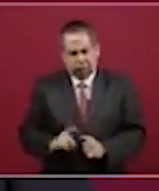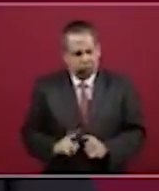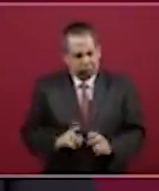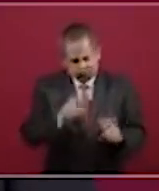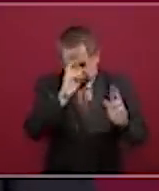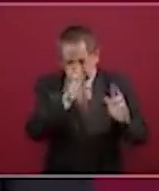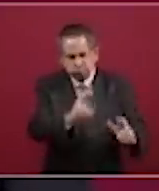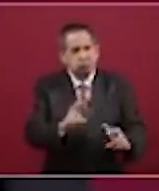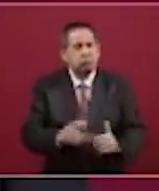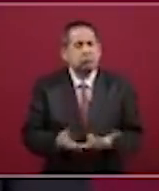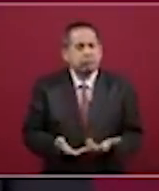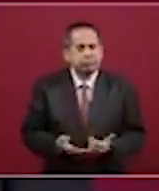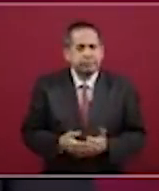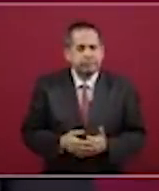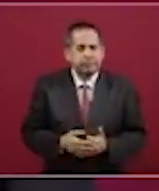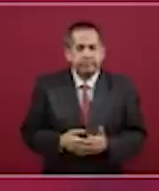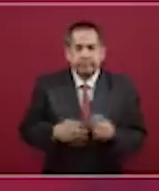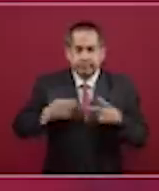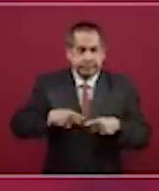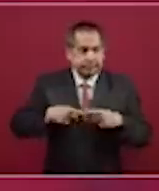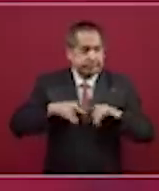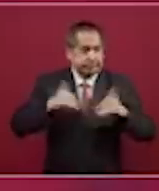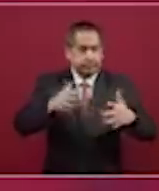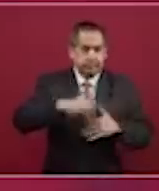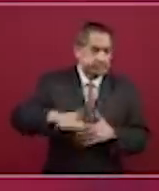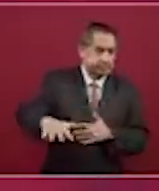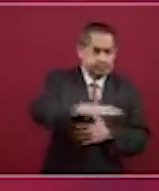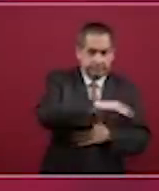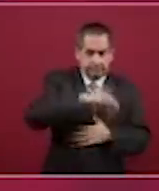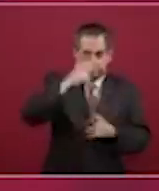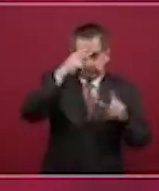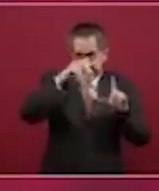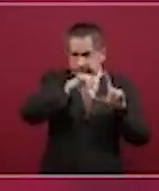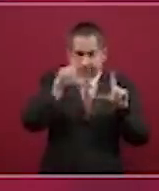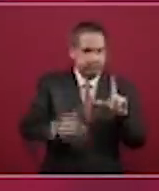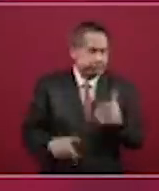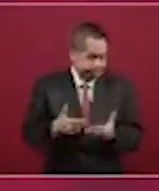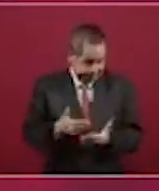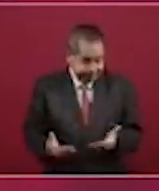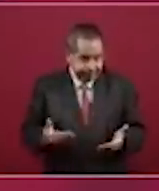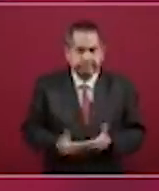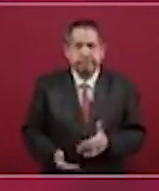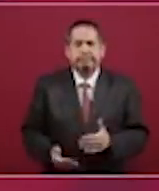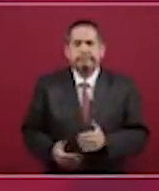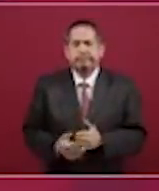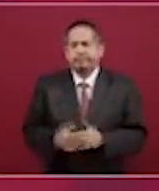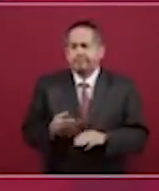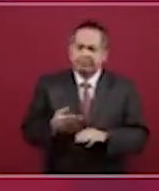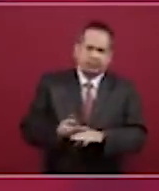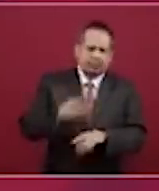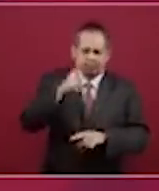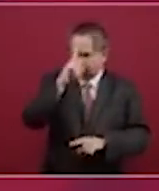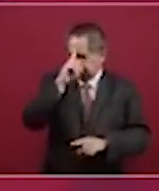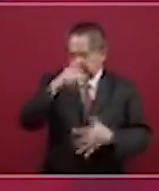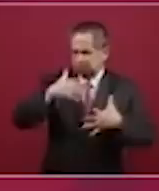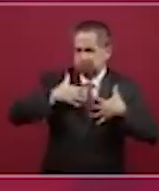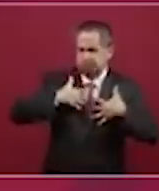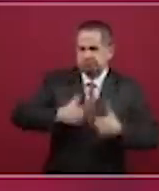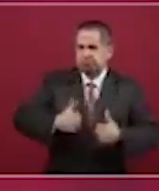El ciudadano en México, en los tiempos actuales, es muy